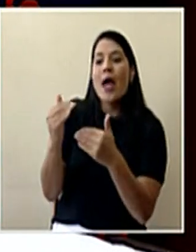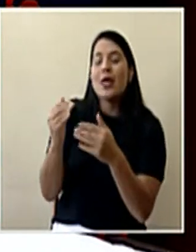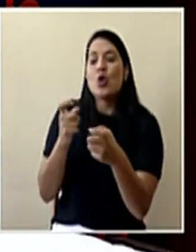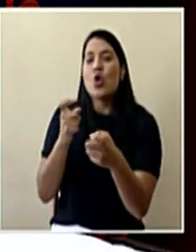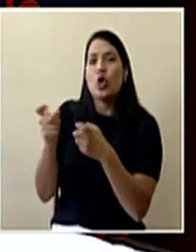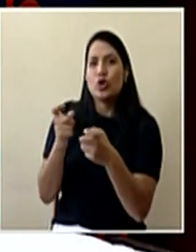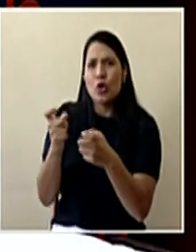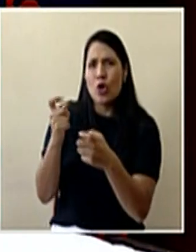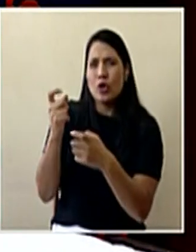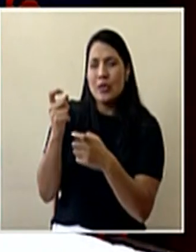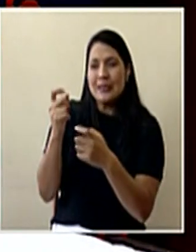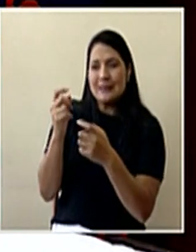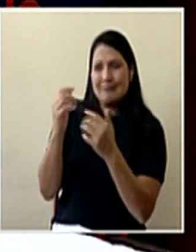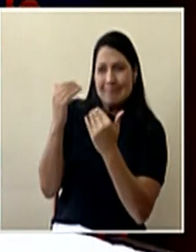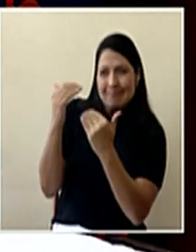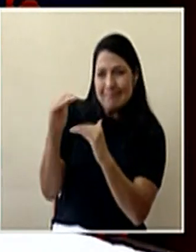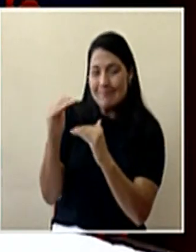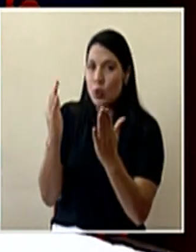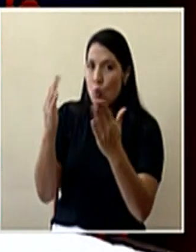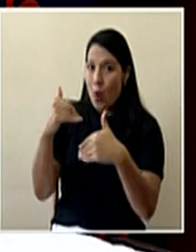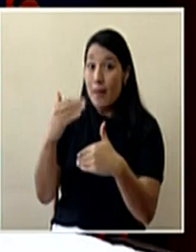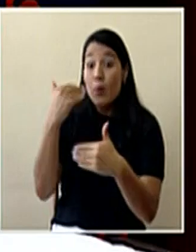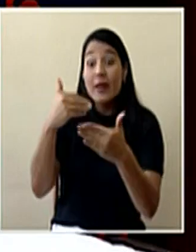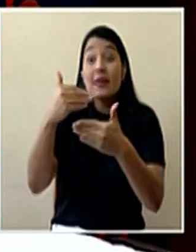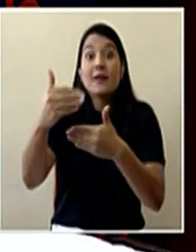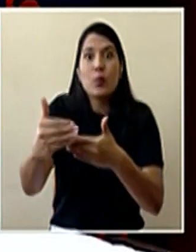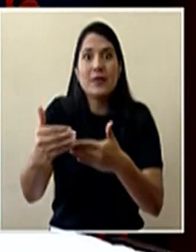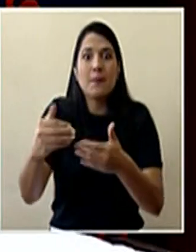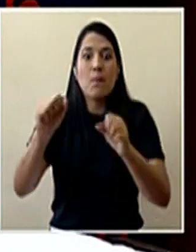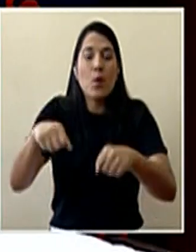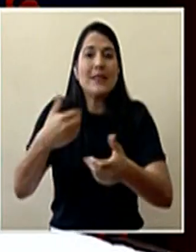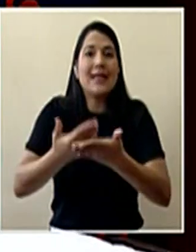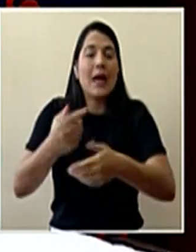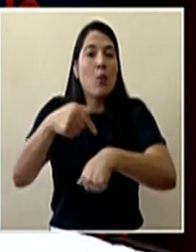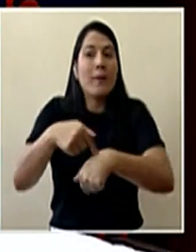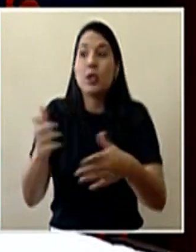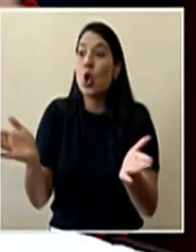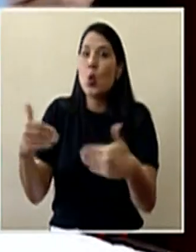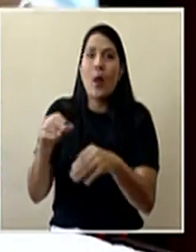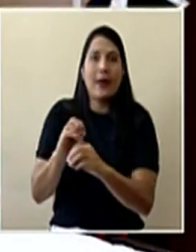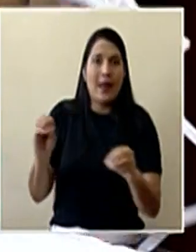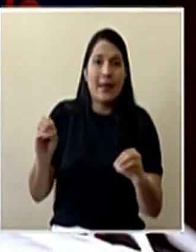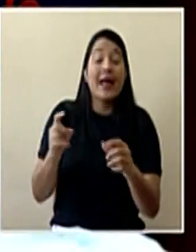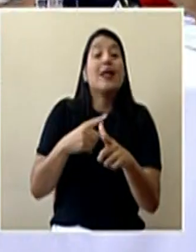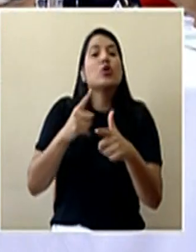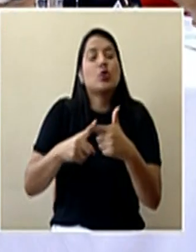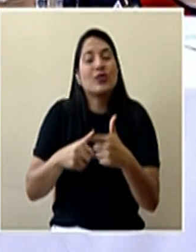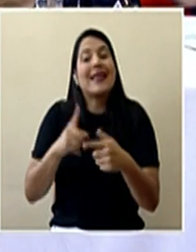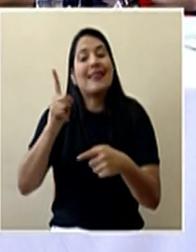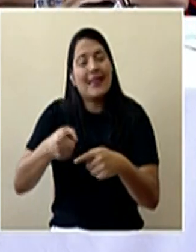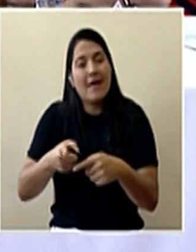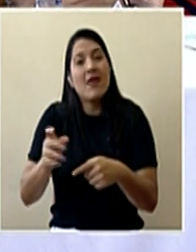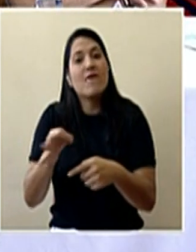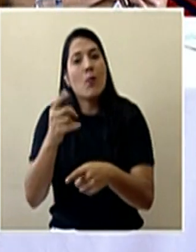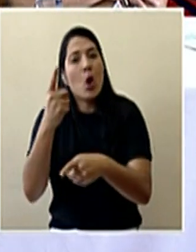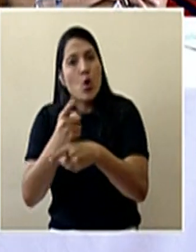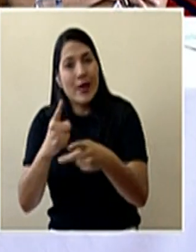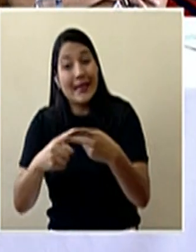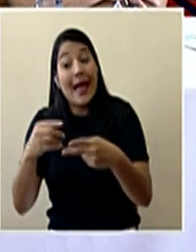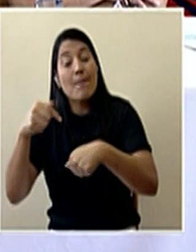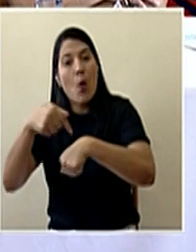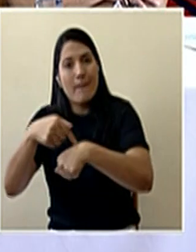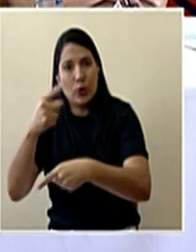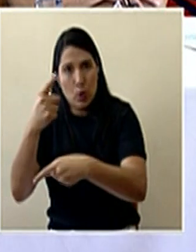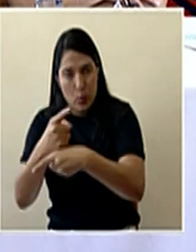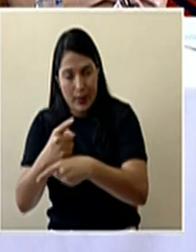desabastezamos. Por eso es tan importante el uso adecuado y cuándo se requiere. Ministro Salas, Sociable Comunicaciones